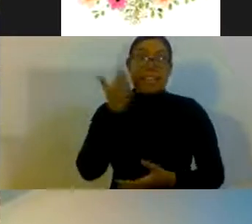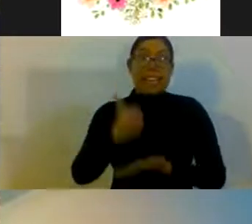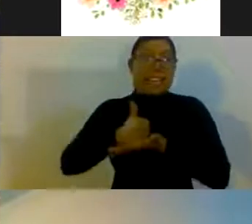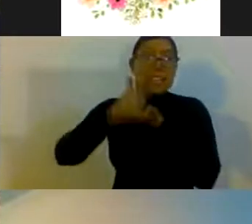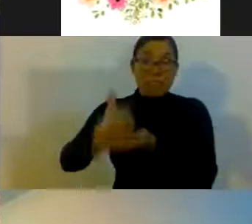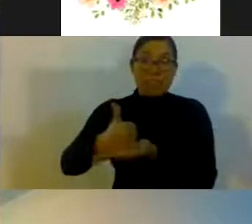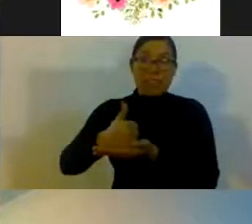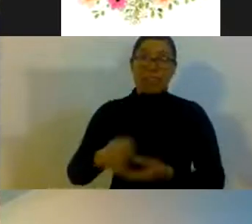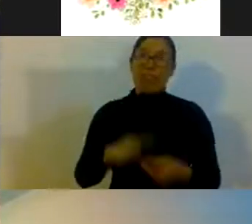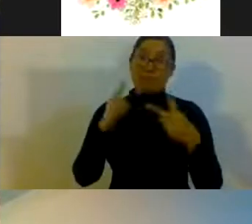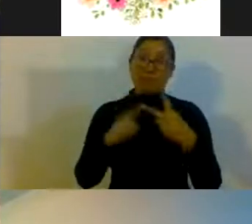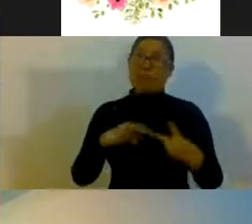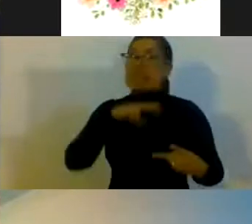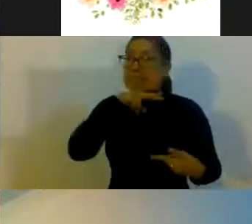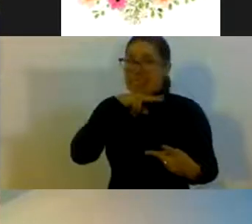Preocupación.